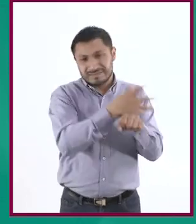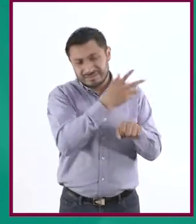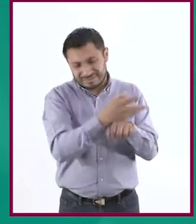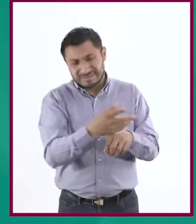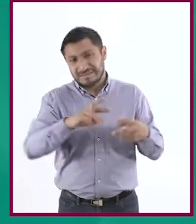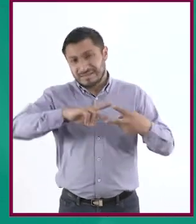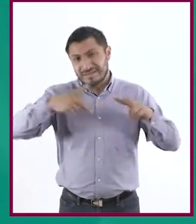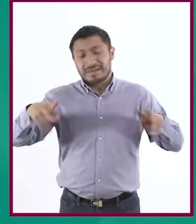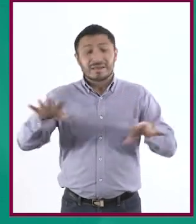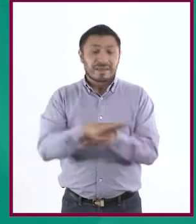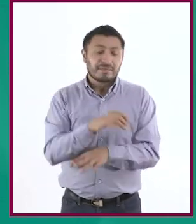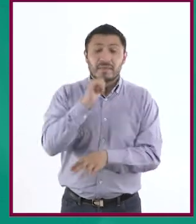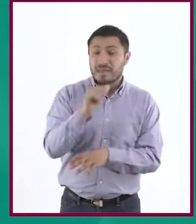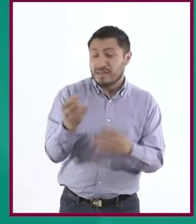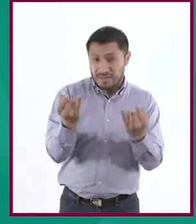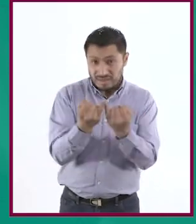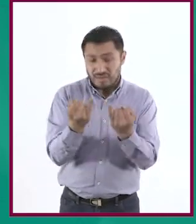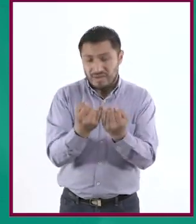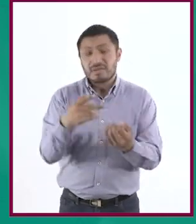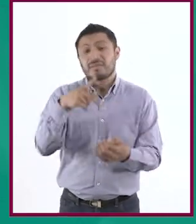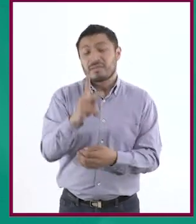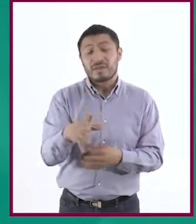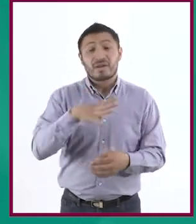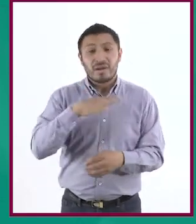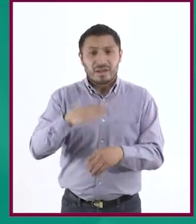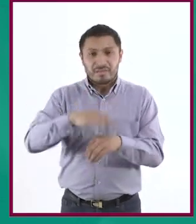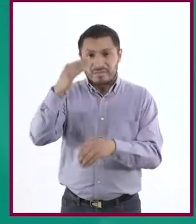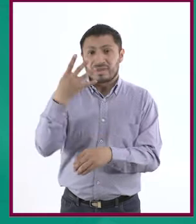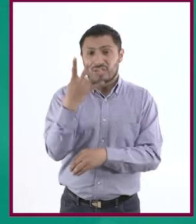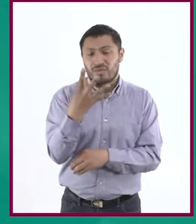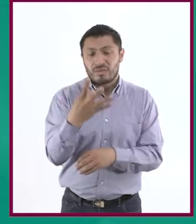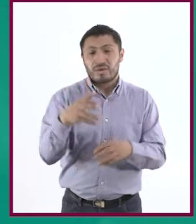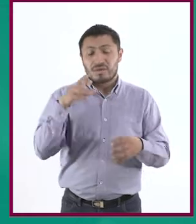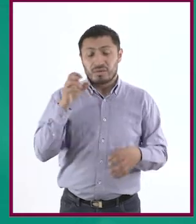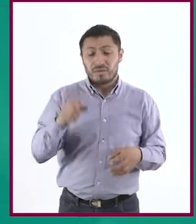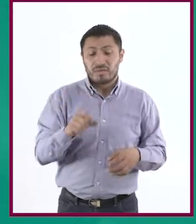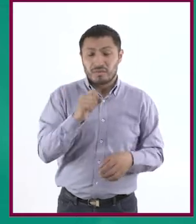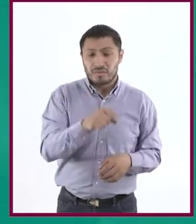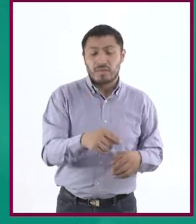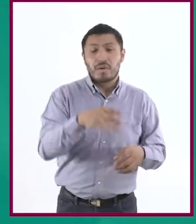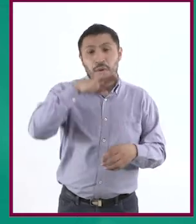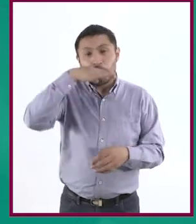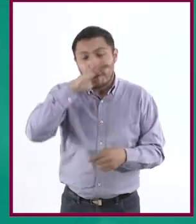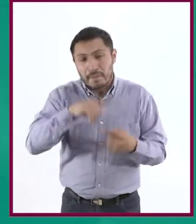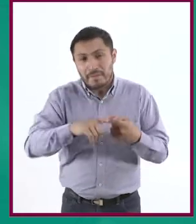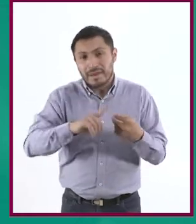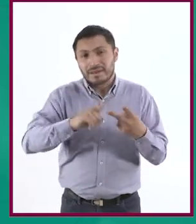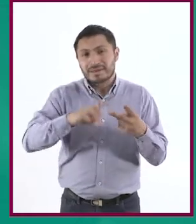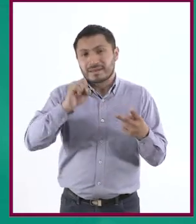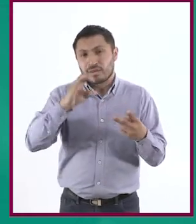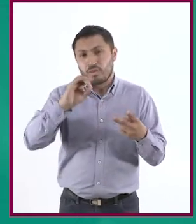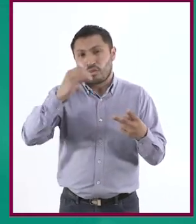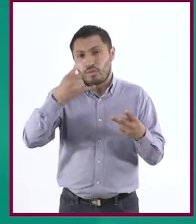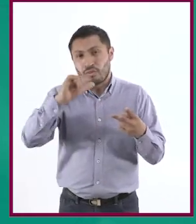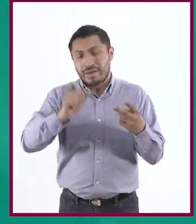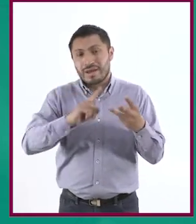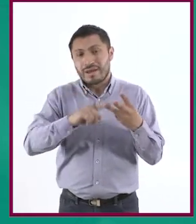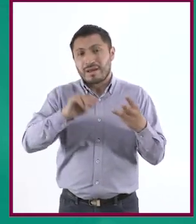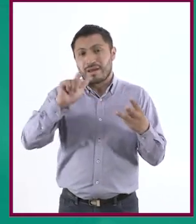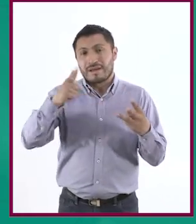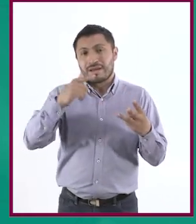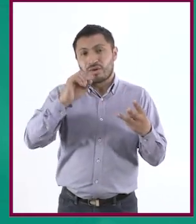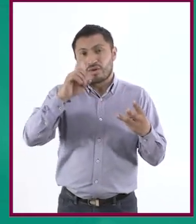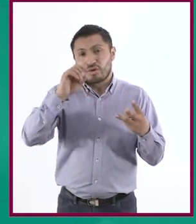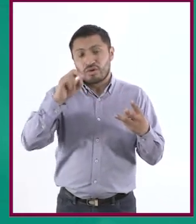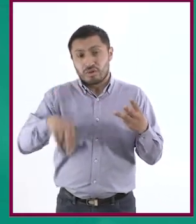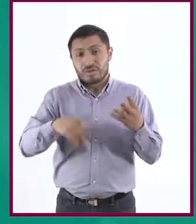pero hay sobre todo 4 cultivos, ¿no? Maíz, soya, algodón